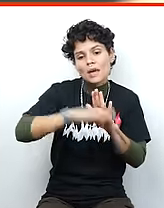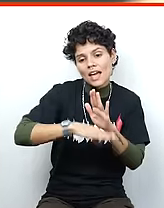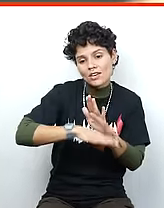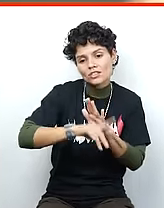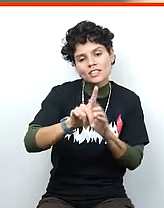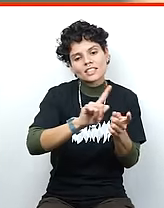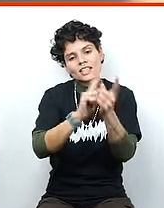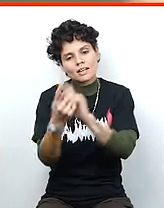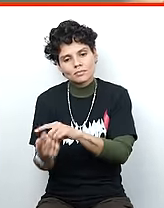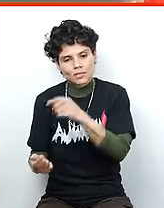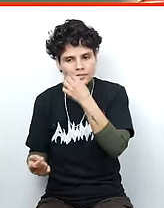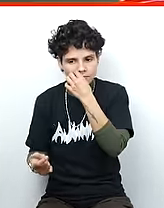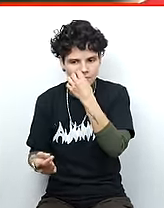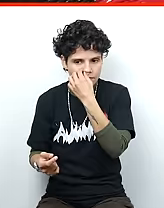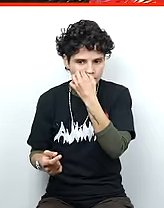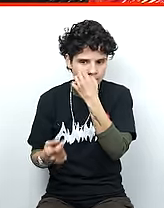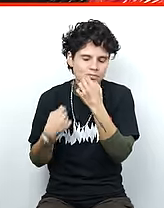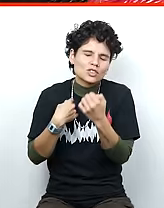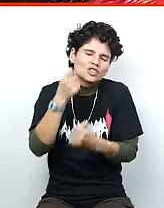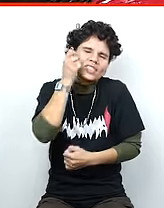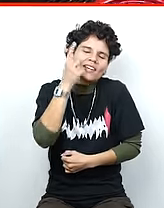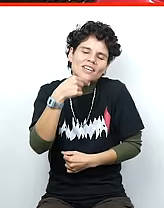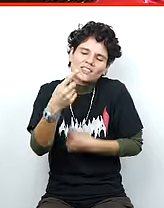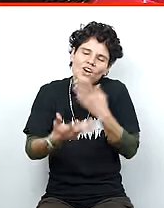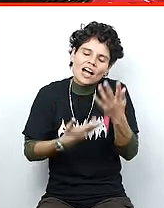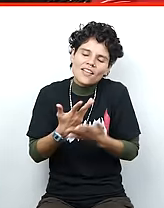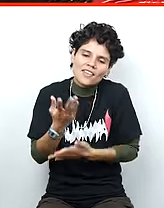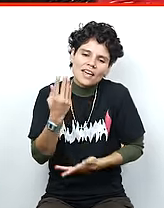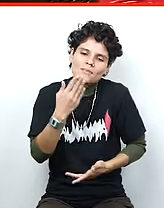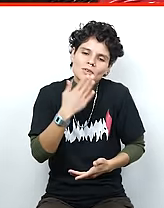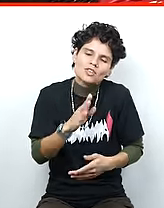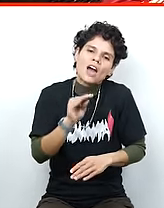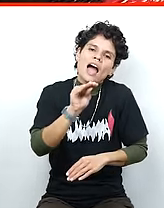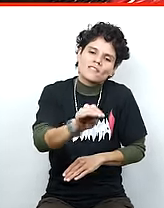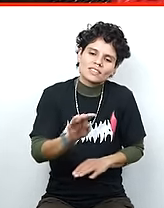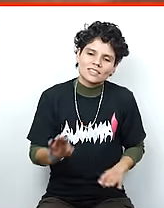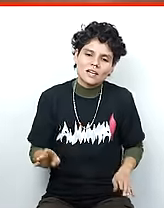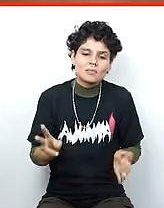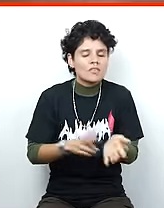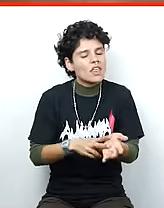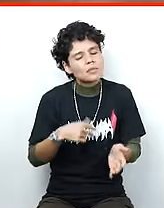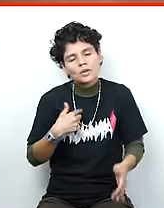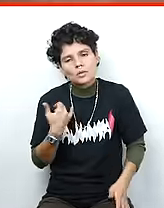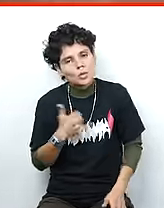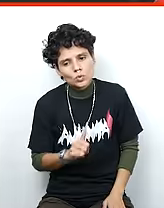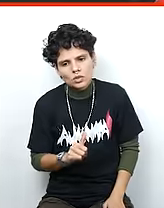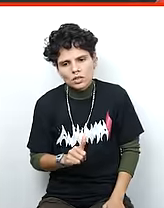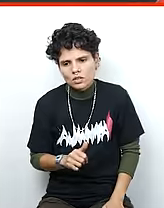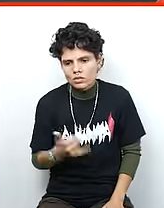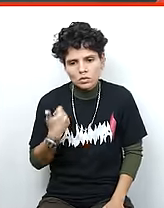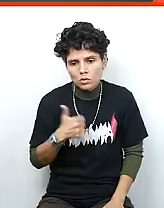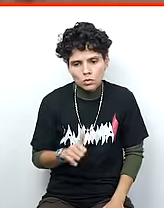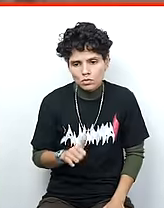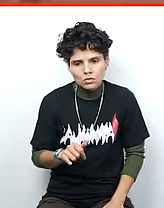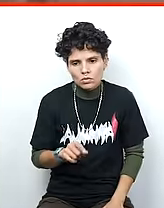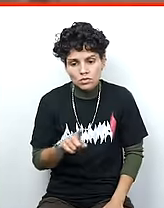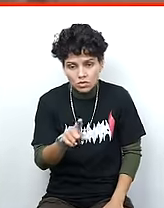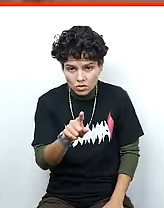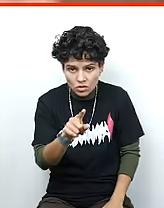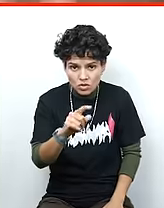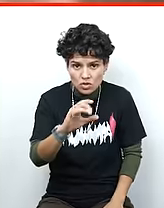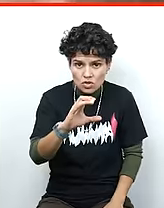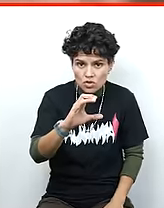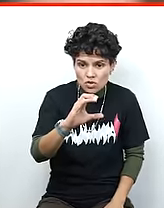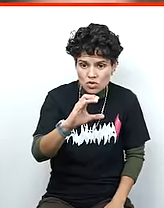eres menor, porque yo sabía lo que iba a cantar. Yo sabía lo que iba a cantar, entonces por eso voy a avisar, tío. Pero no me gusta, hermano. ¿No te gusta el chile? No, cochinada,